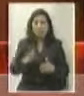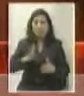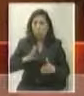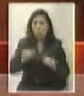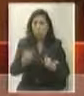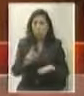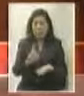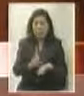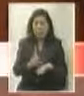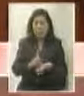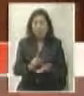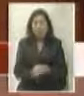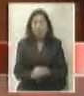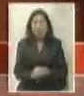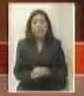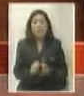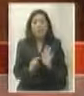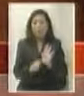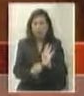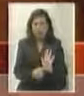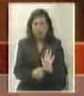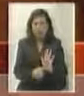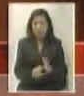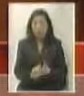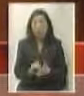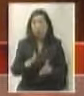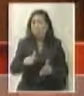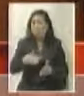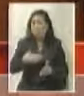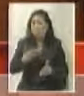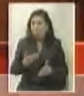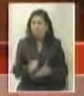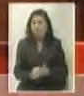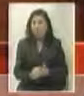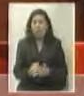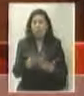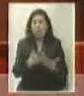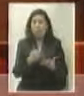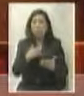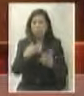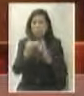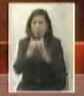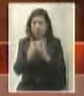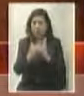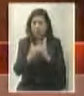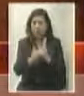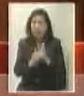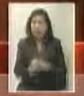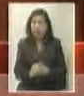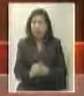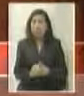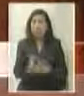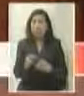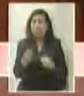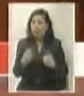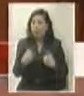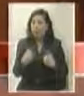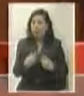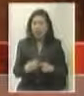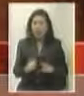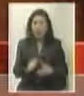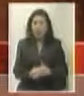jueves aquí en Lima. Por eso lo dejo para que pueda, espero poder agendarlo. Sí, no lo teníamos